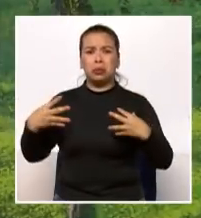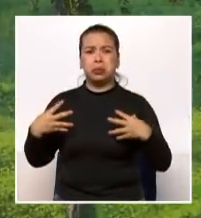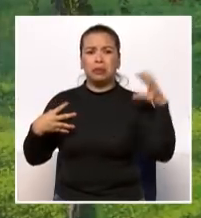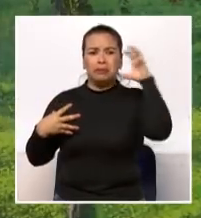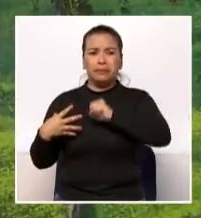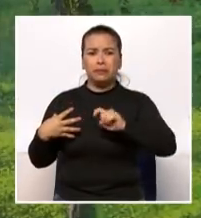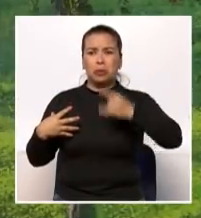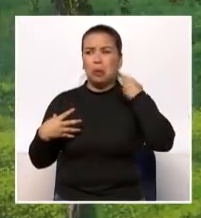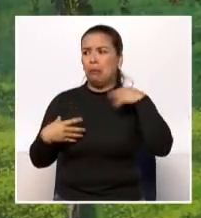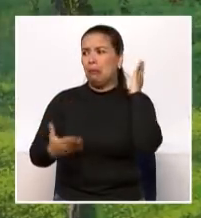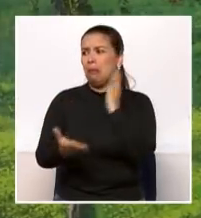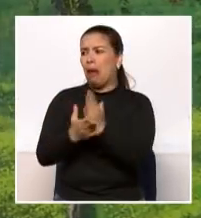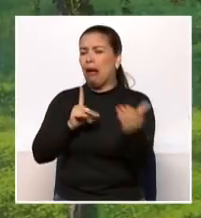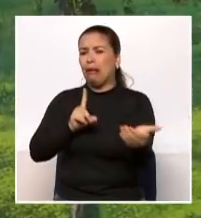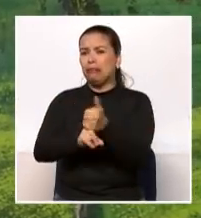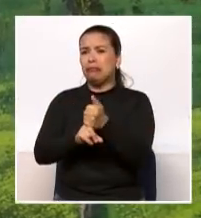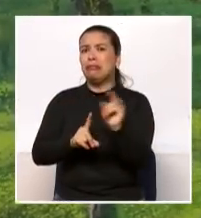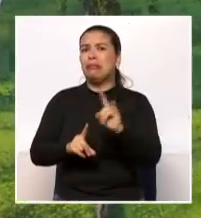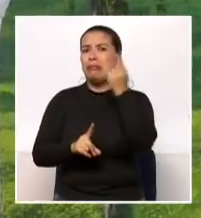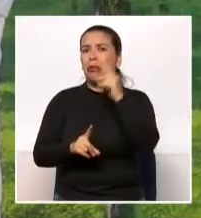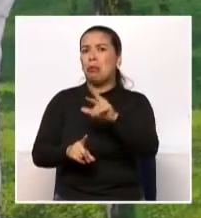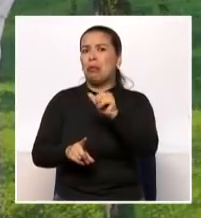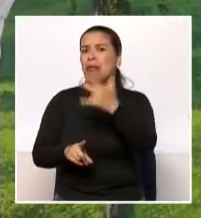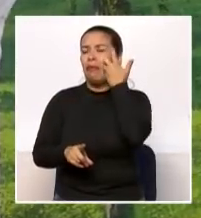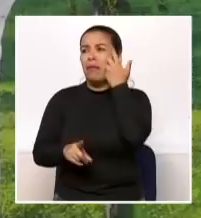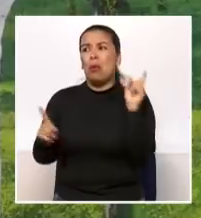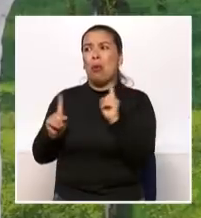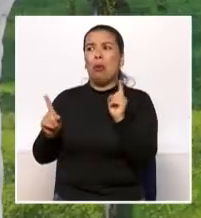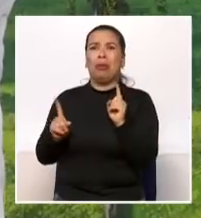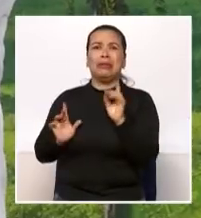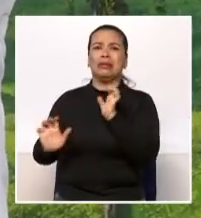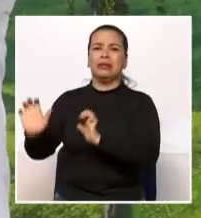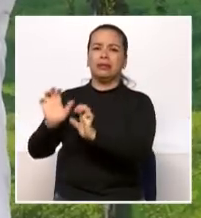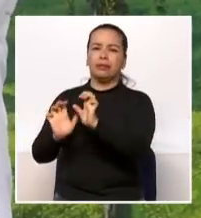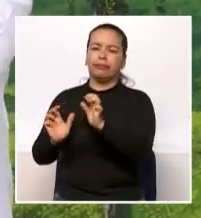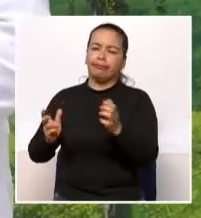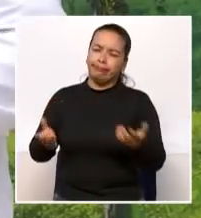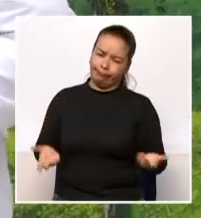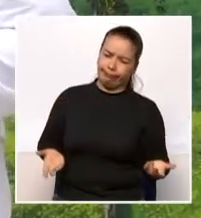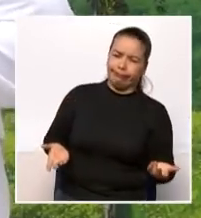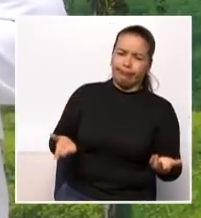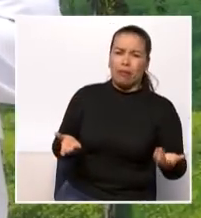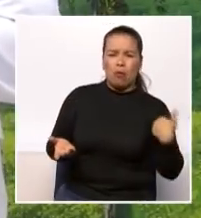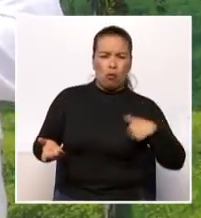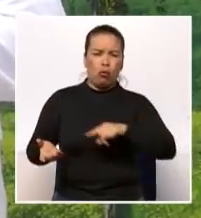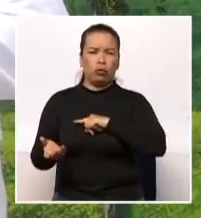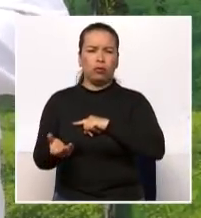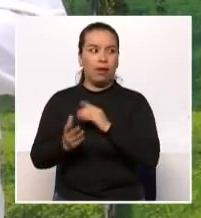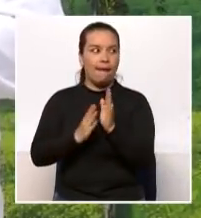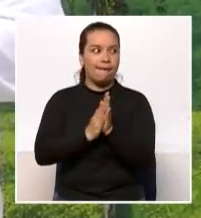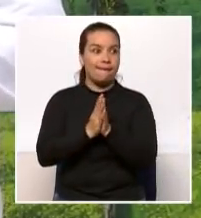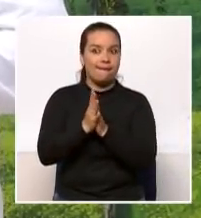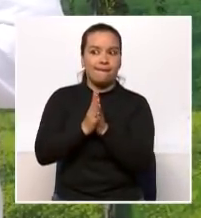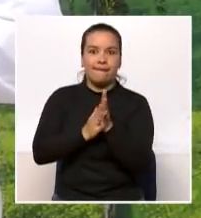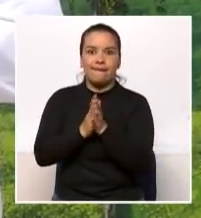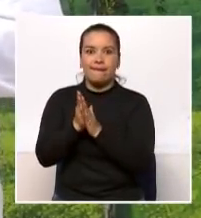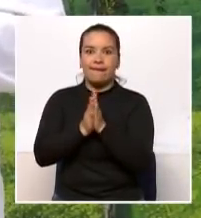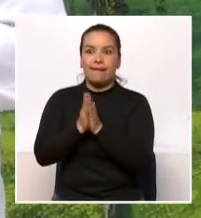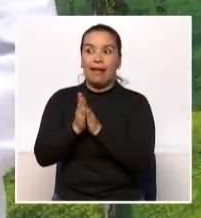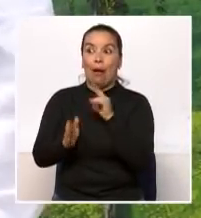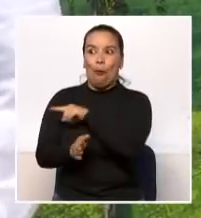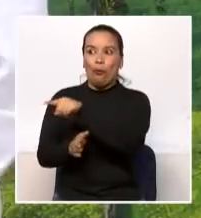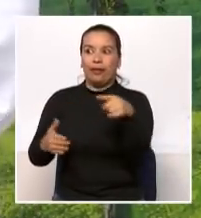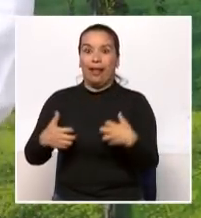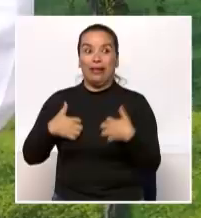me encuentre algo. ¿Ustedes creen que la finalidad nuestra en los programas preventivos es que la gente se asuste?